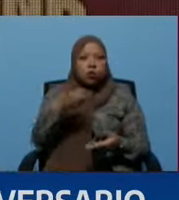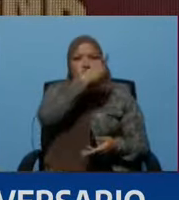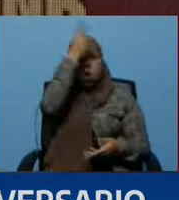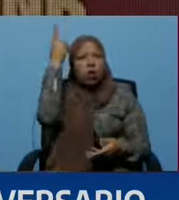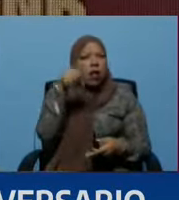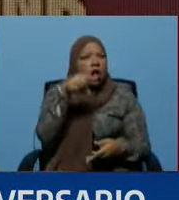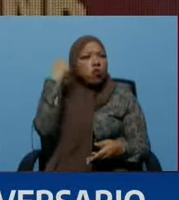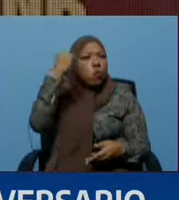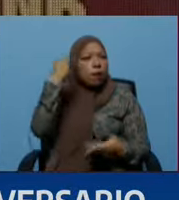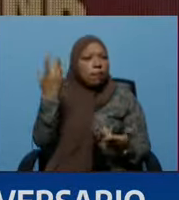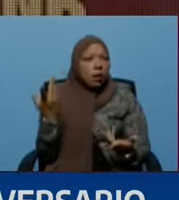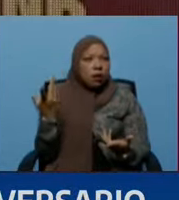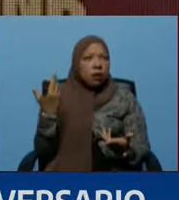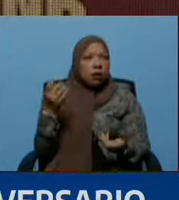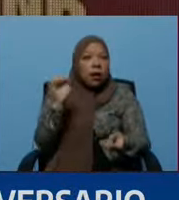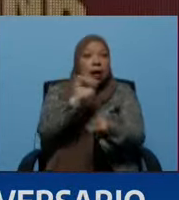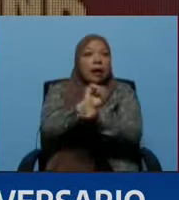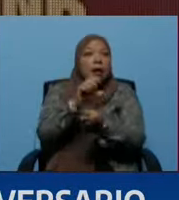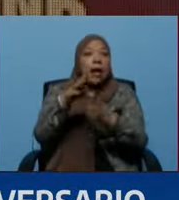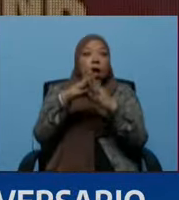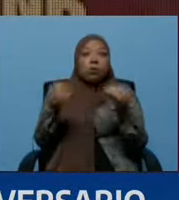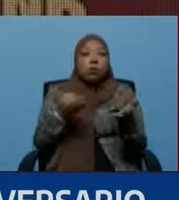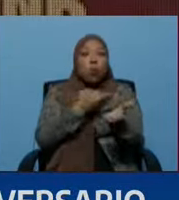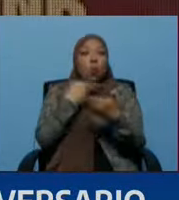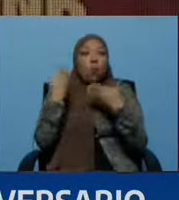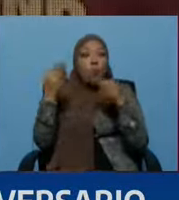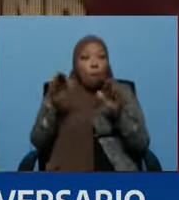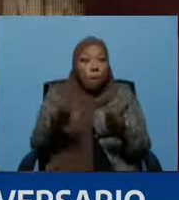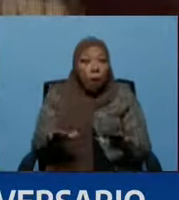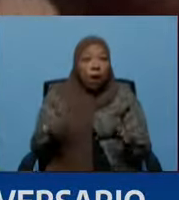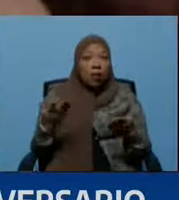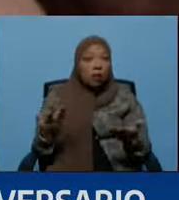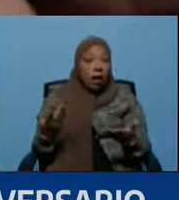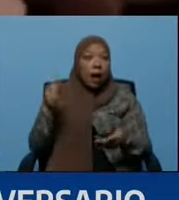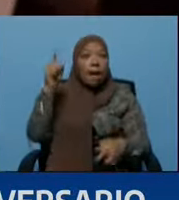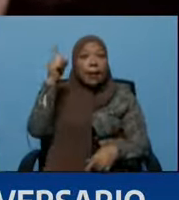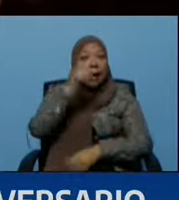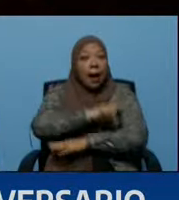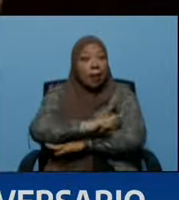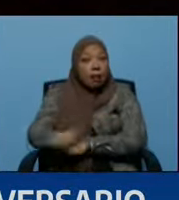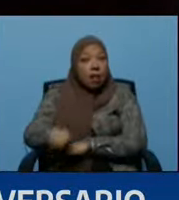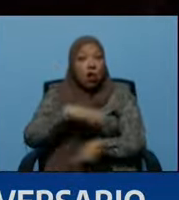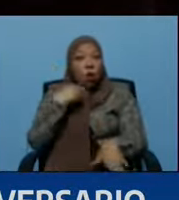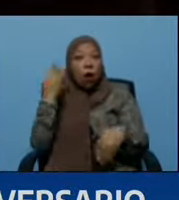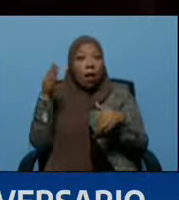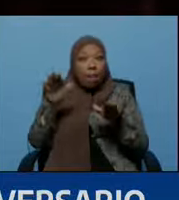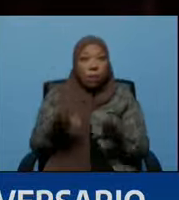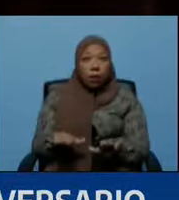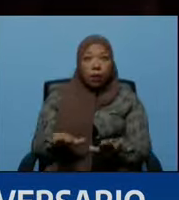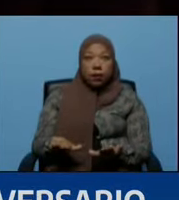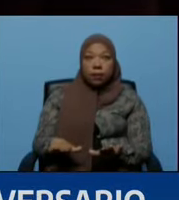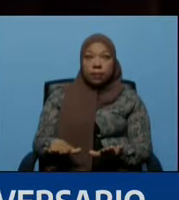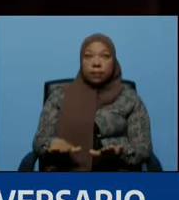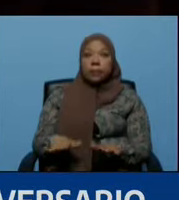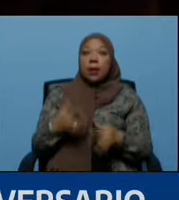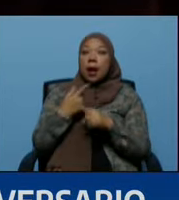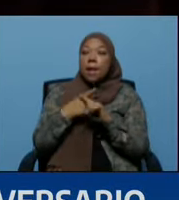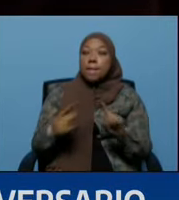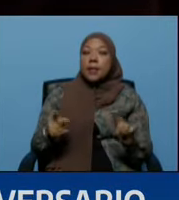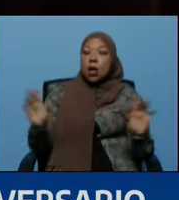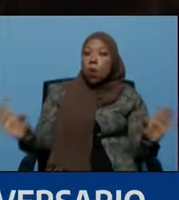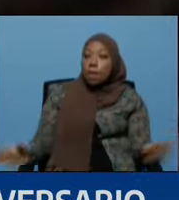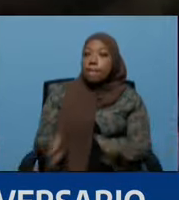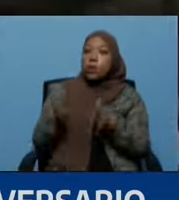tú? ¿Cadena perpetua o pena de muerte? Ah, pero ellos sí